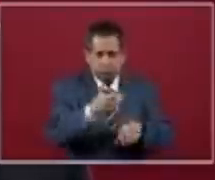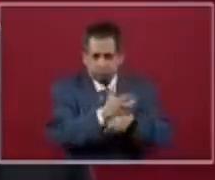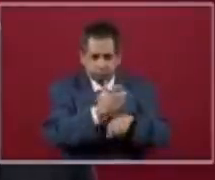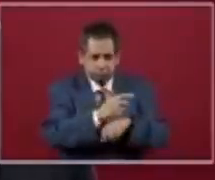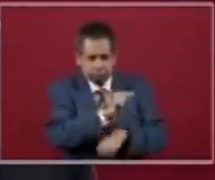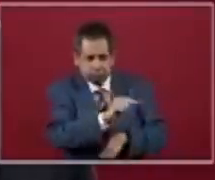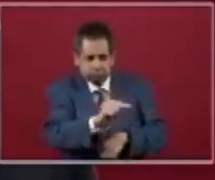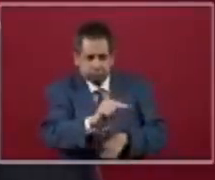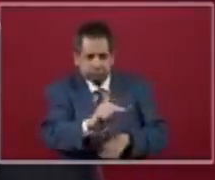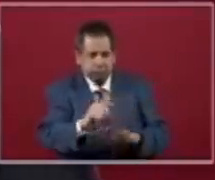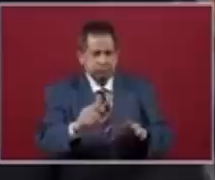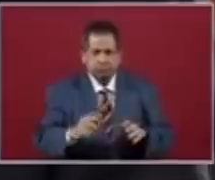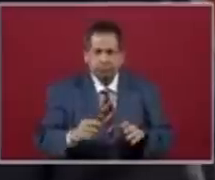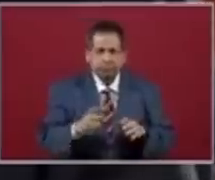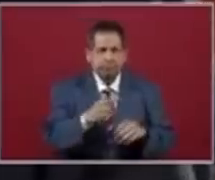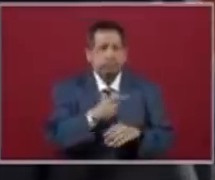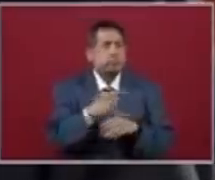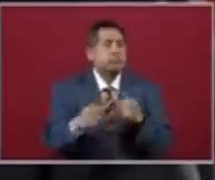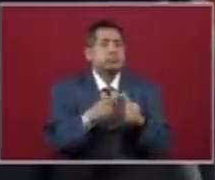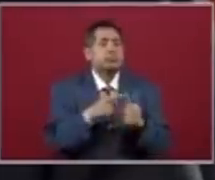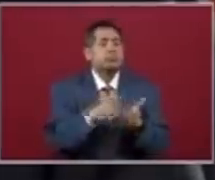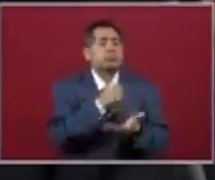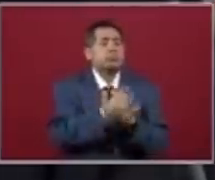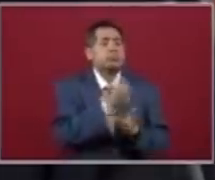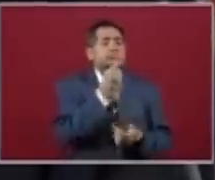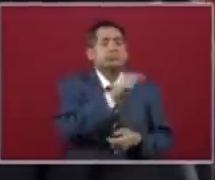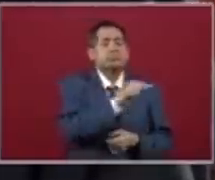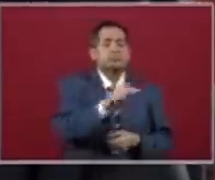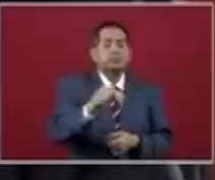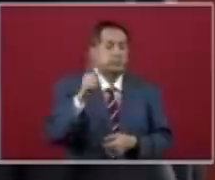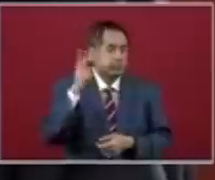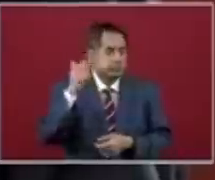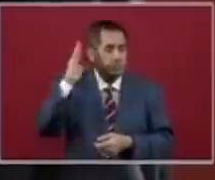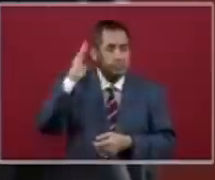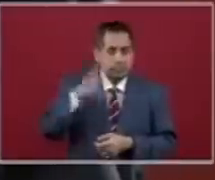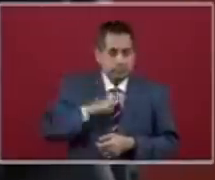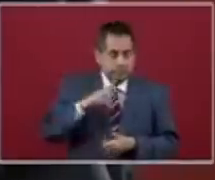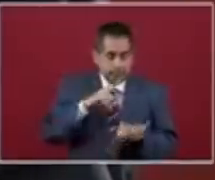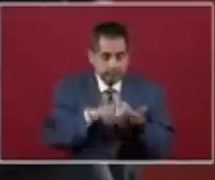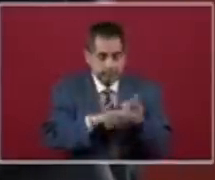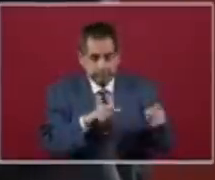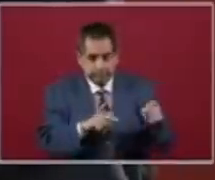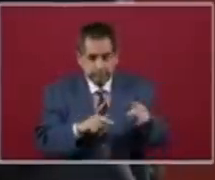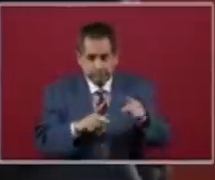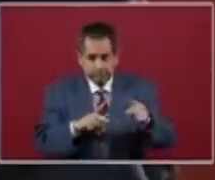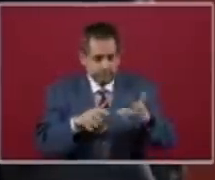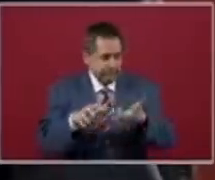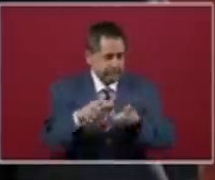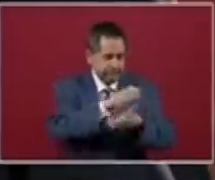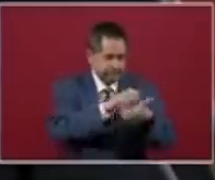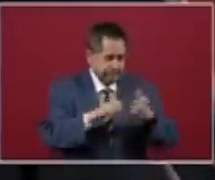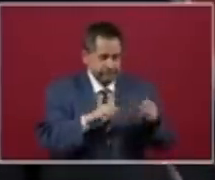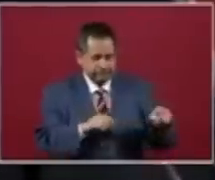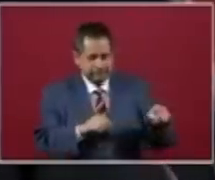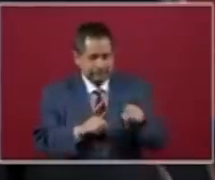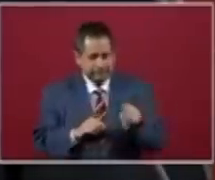Unidos, las principales ciudades, cuando había un ambiente